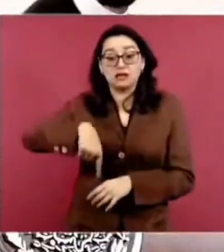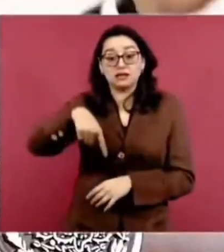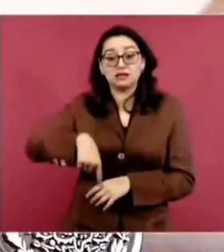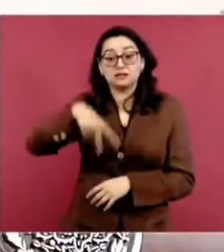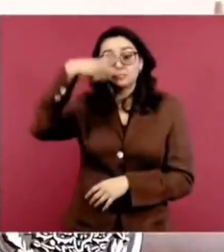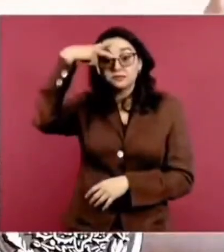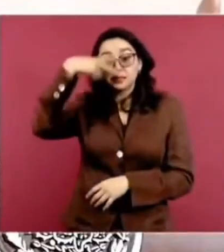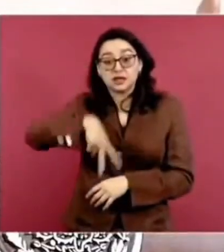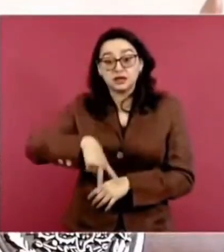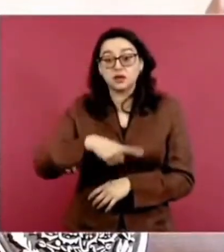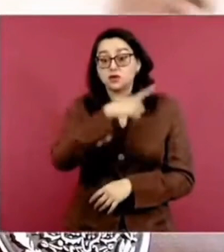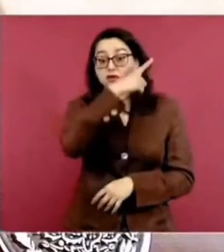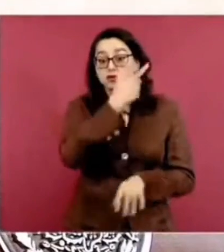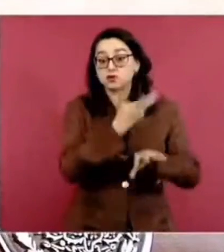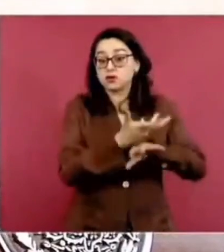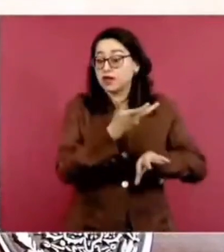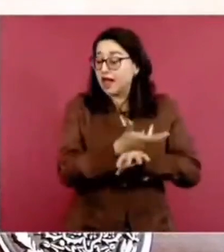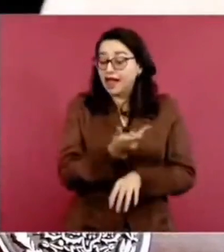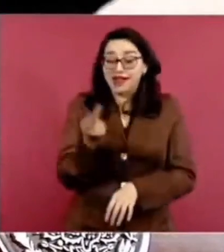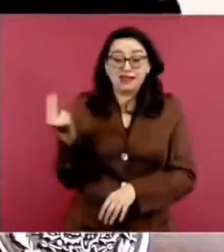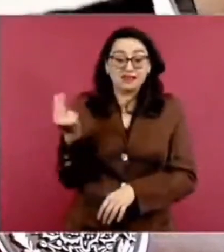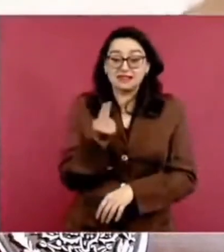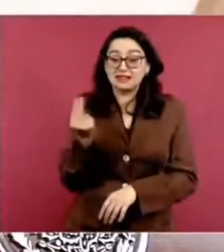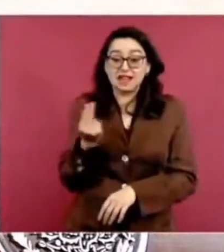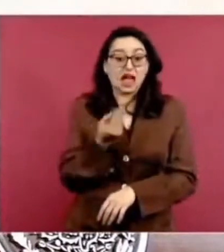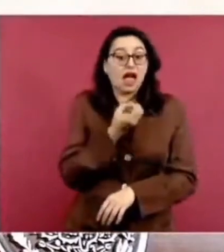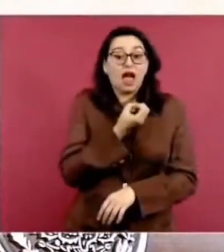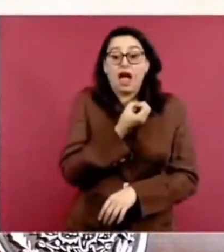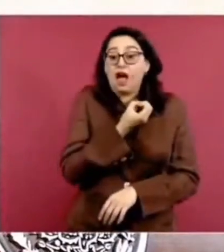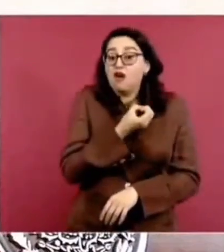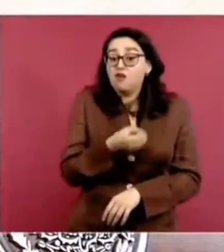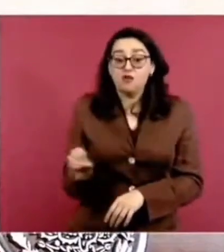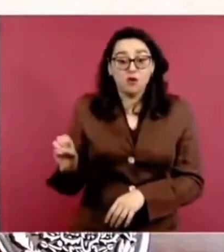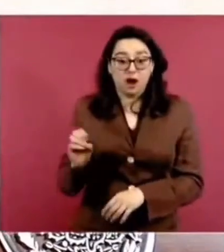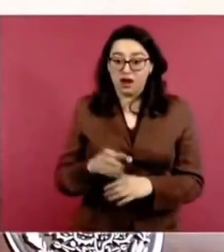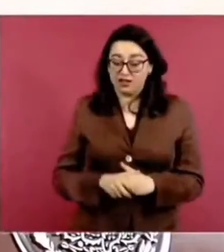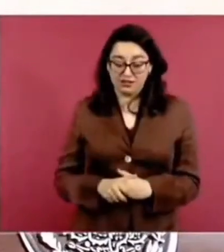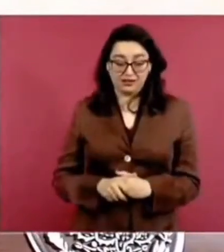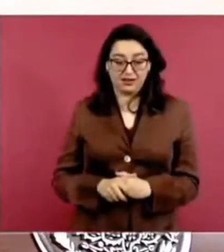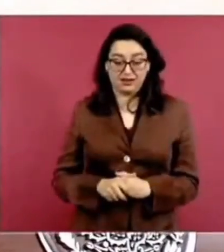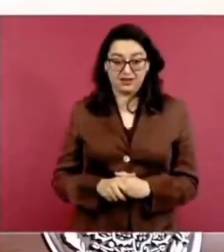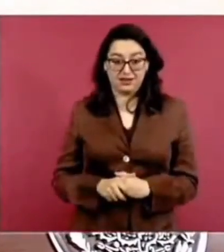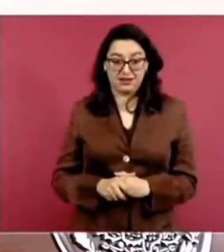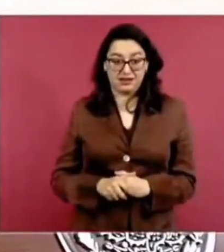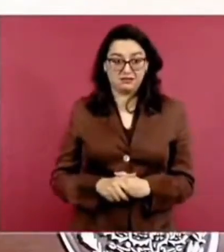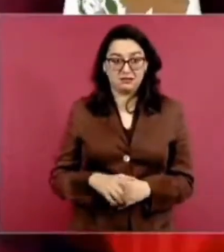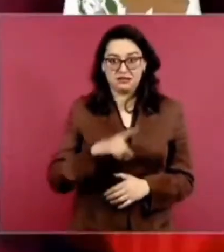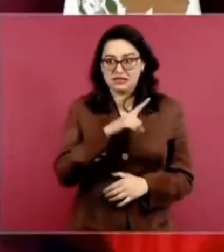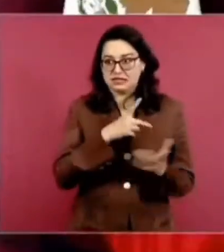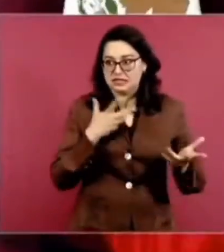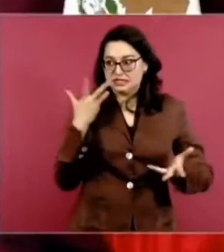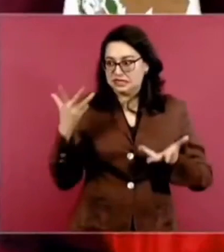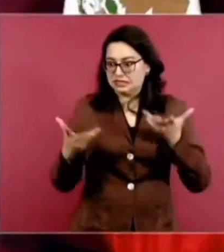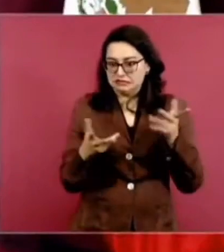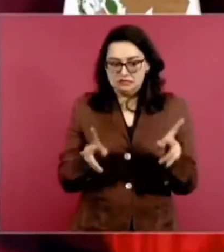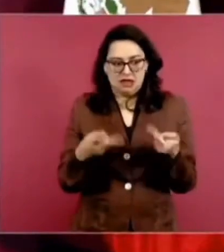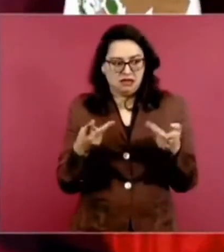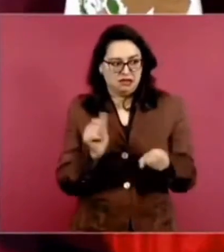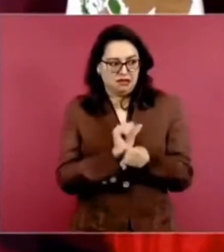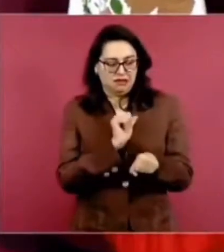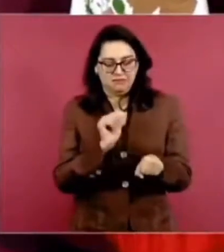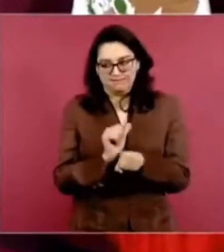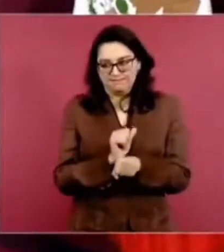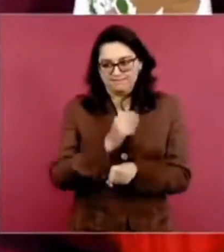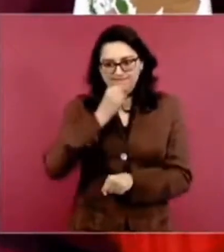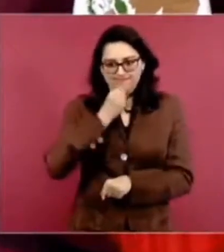fundamentales para el crecimiento en Estados Unidos.